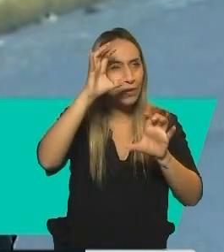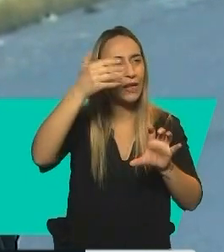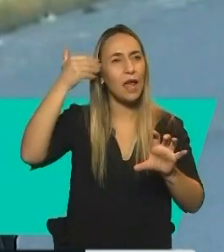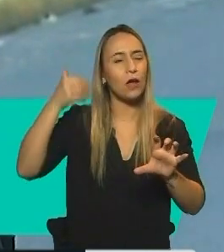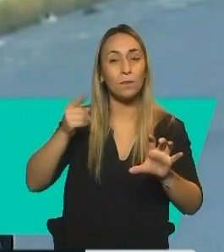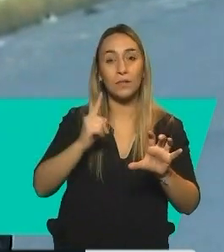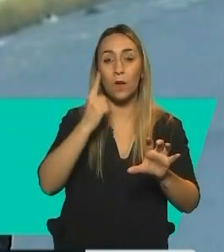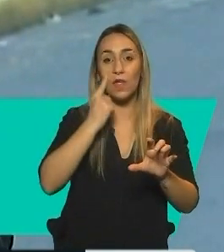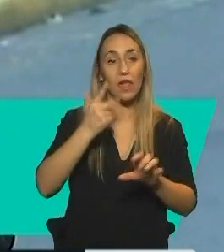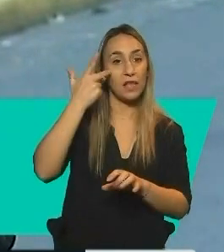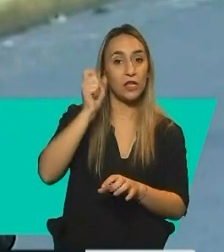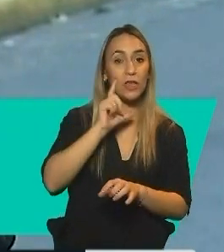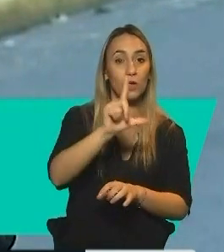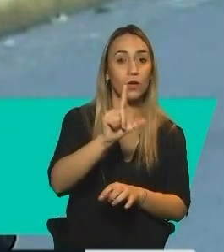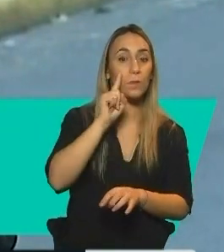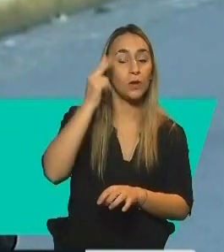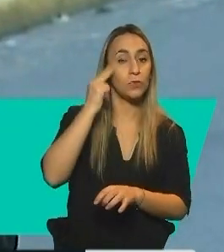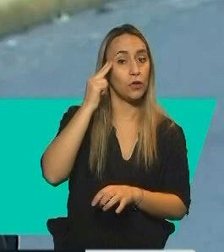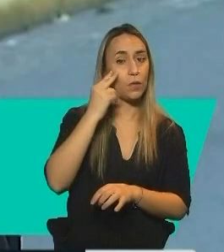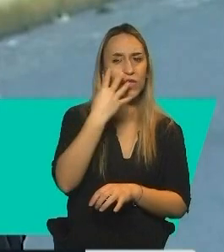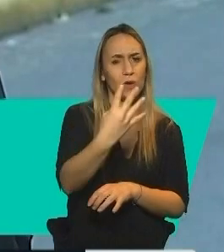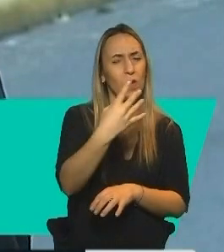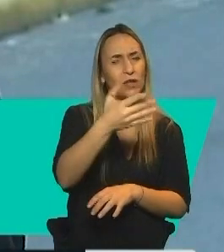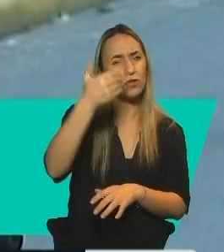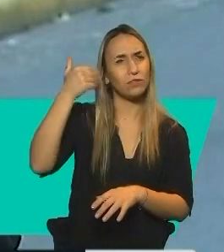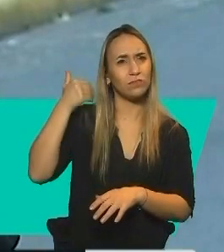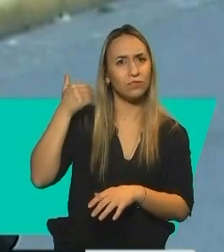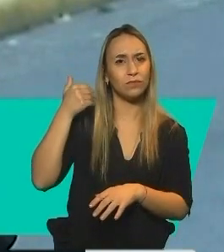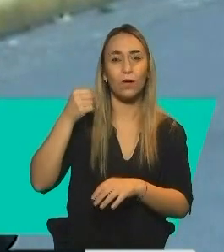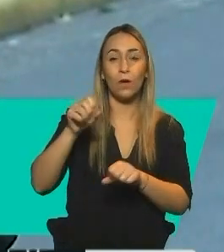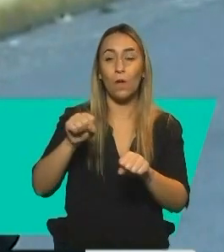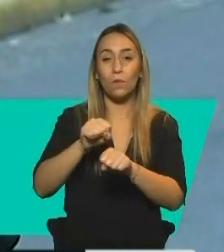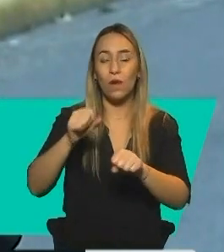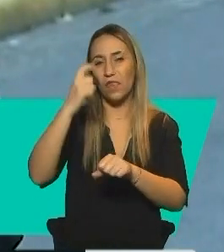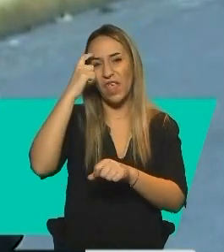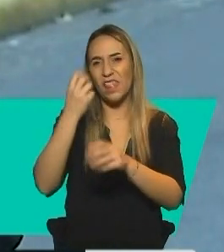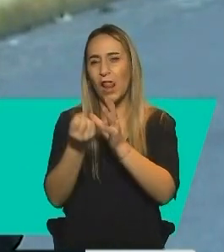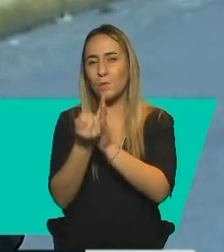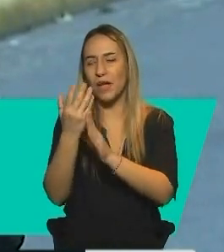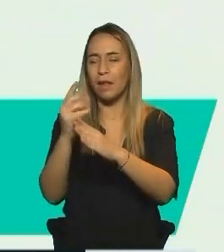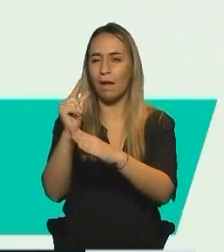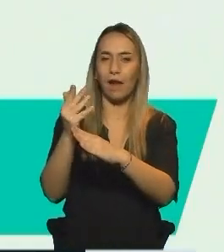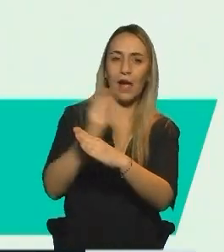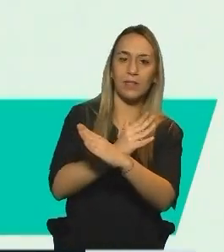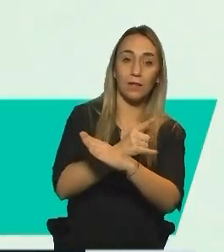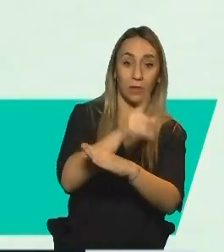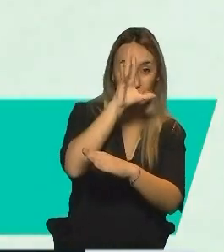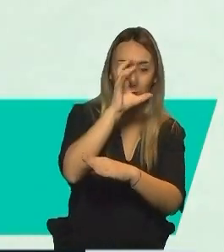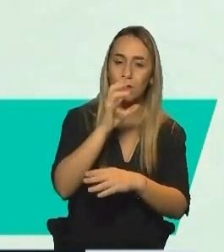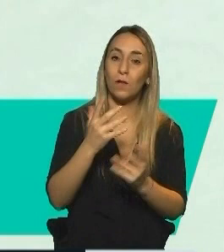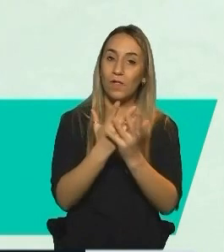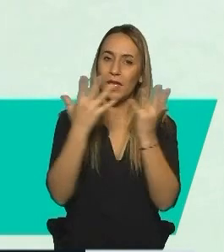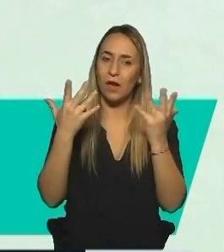de ese 18 de julio de 1994, pocos minutos antes de las 10 de la mañana. Un día muy